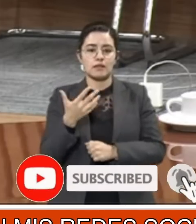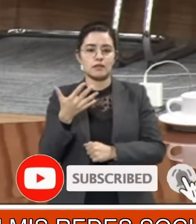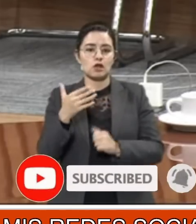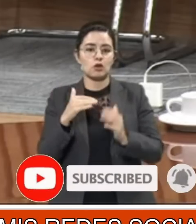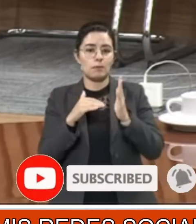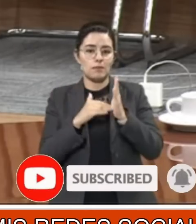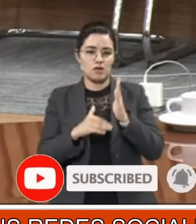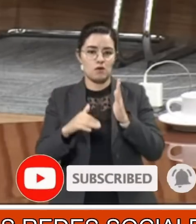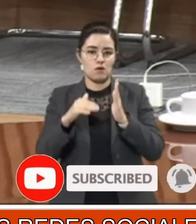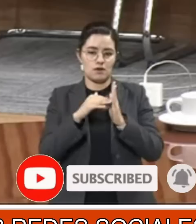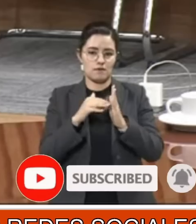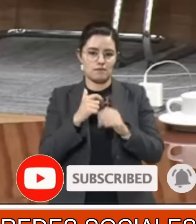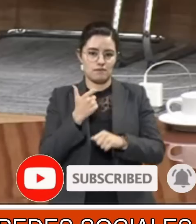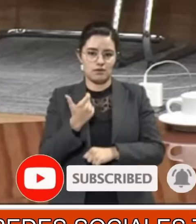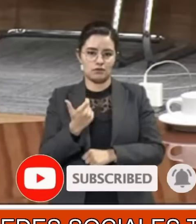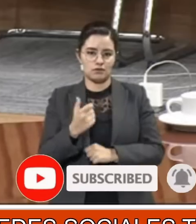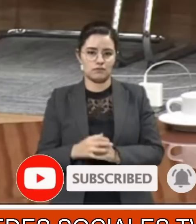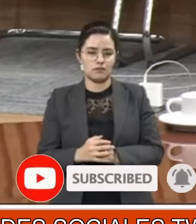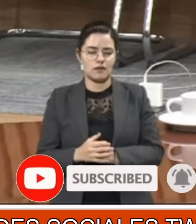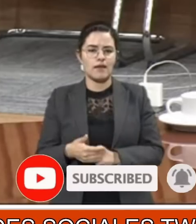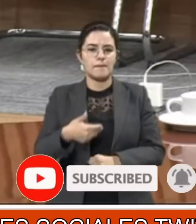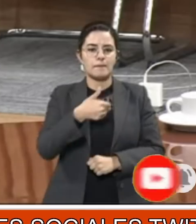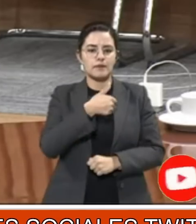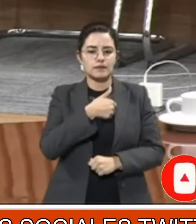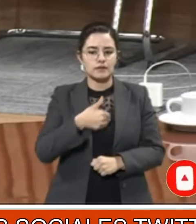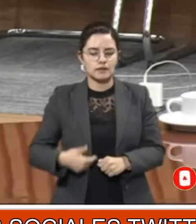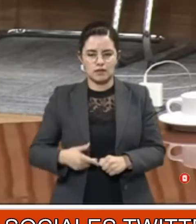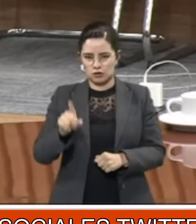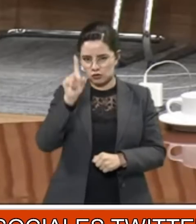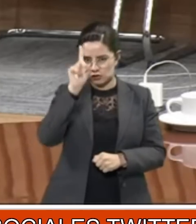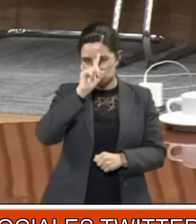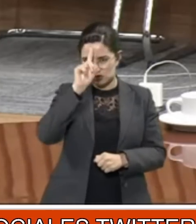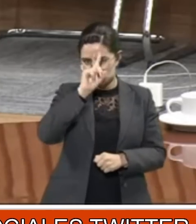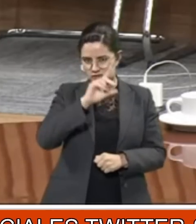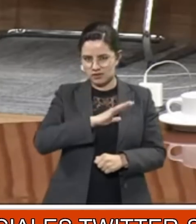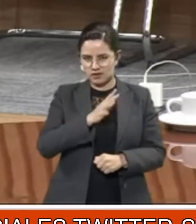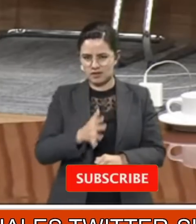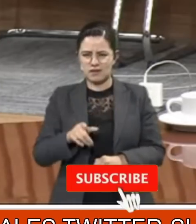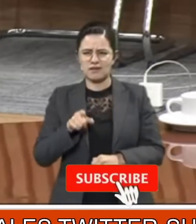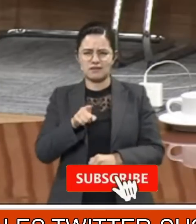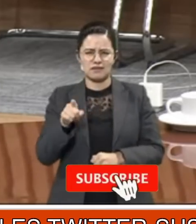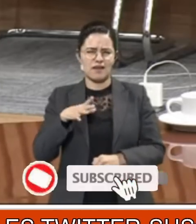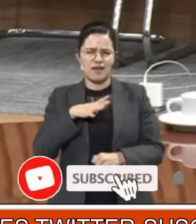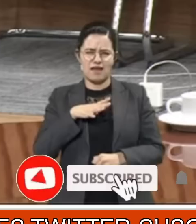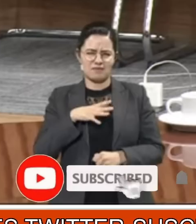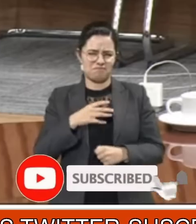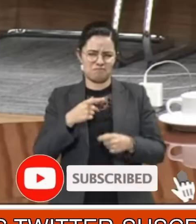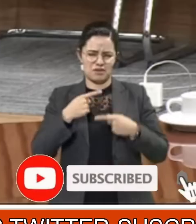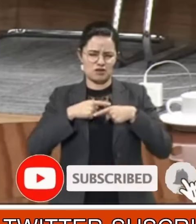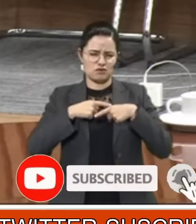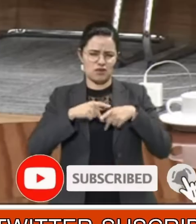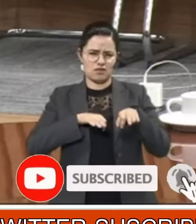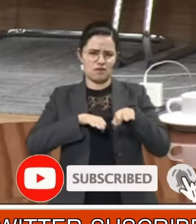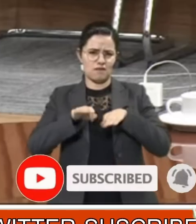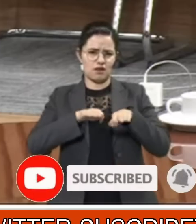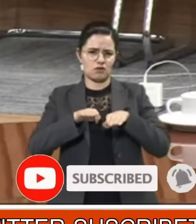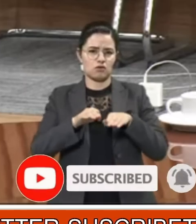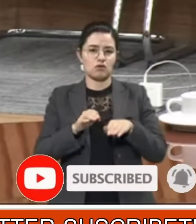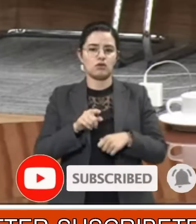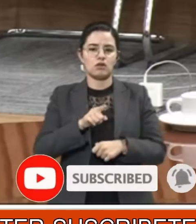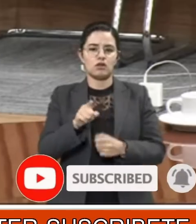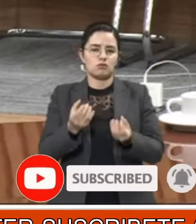deja el presidente de este Consejo General del INE. Sus cuentas en materia de democracia ya las conocemos y vamos a hablar de ellas un poquito más